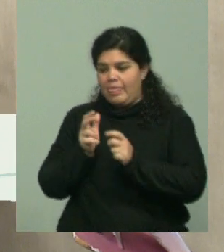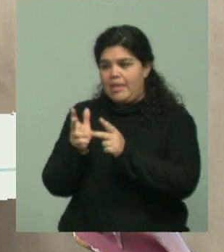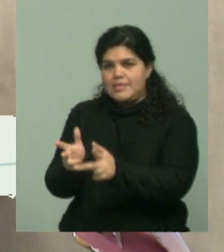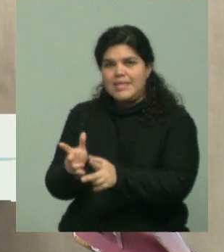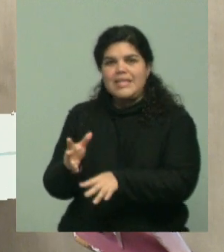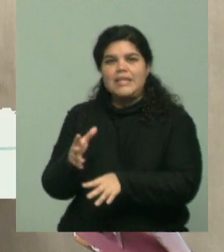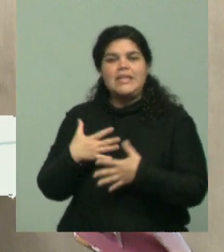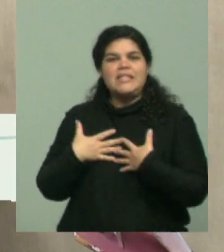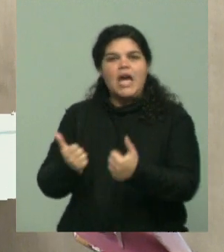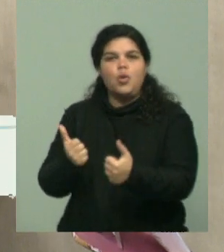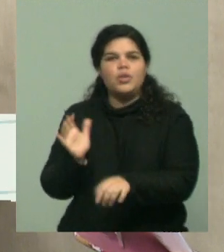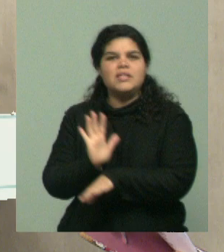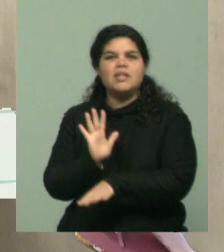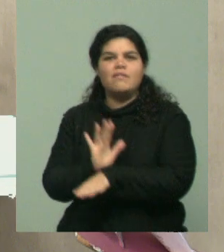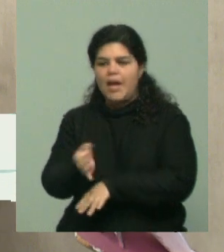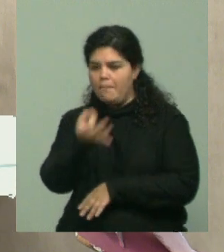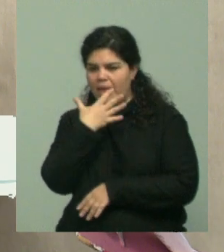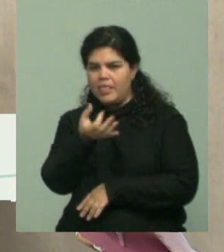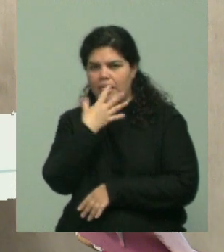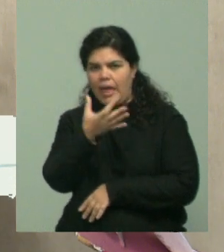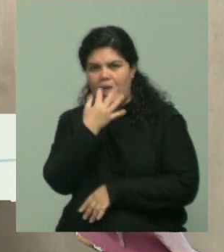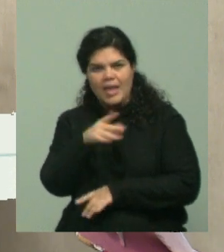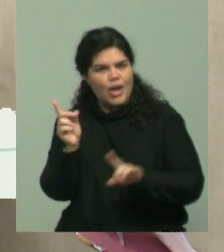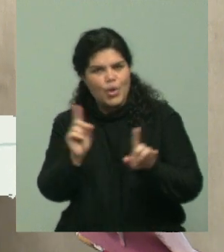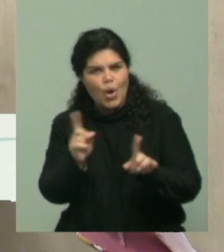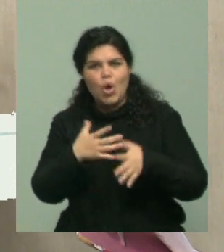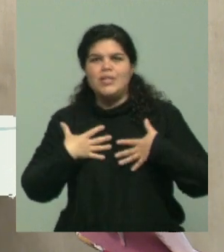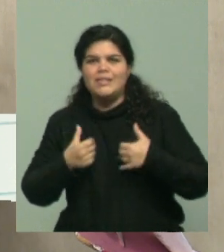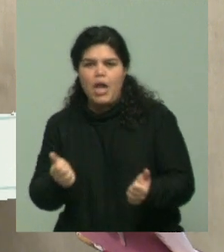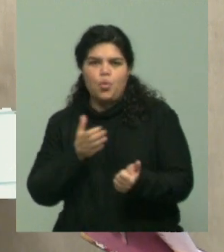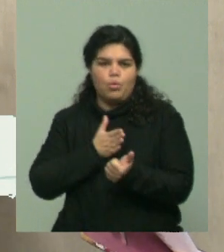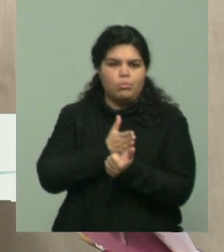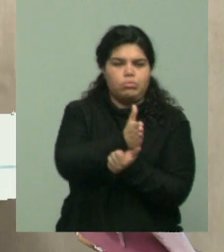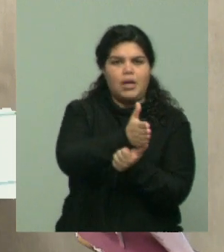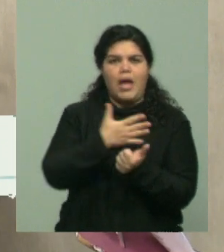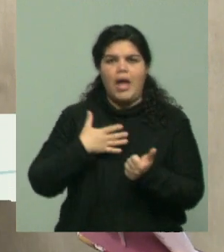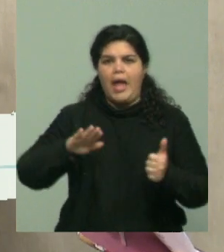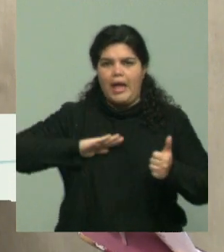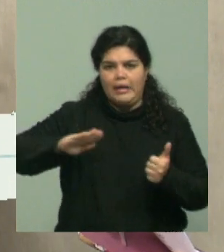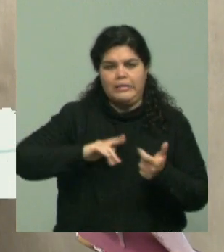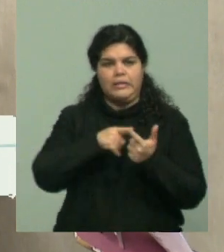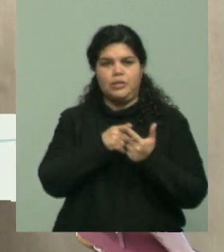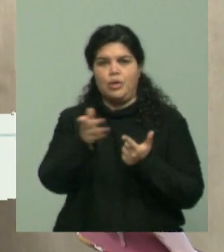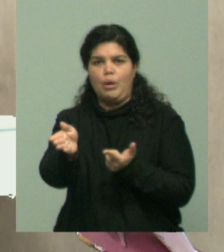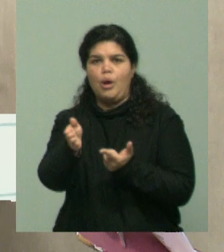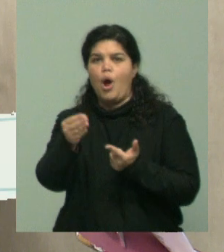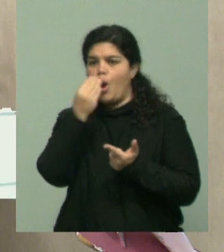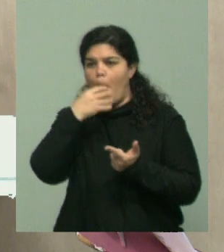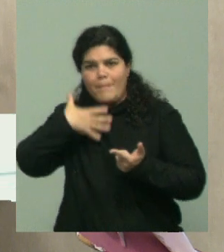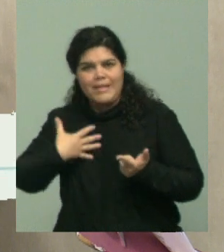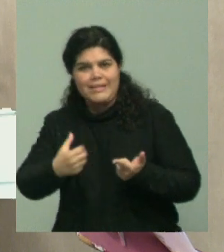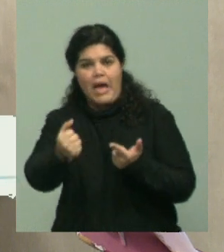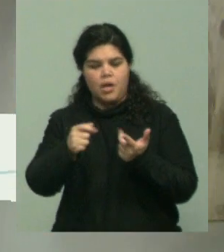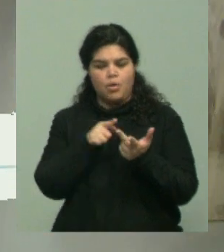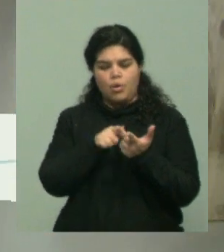no es tomar pastillitas, sino que tienen una variedad de cosas para hacer ejercicio, comer sano. Sí. Y eso, bueno, de eso se ocupa